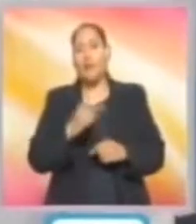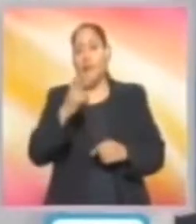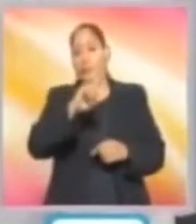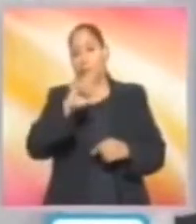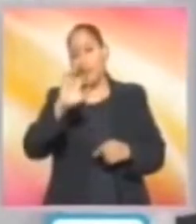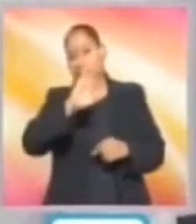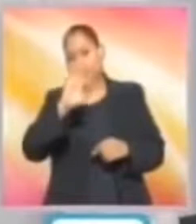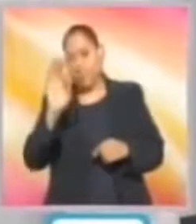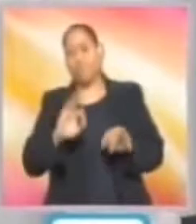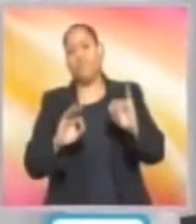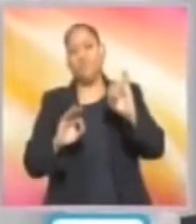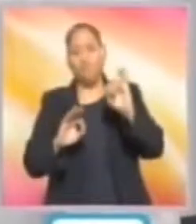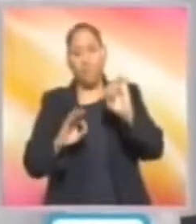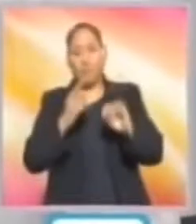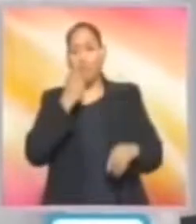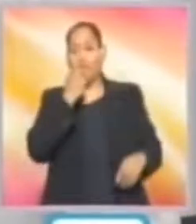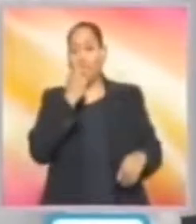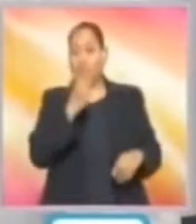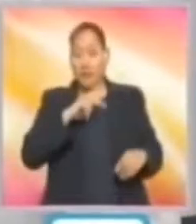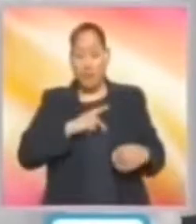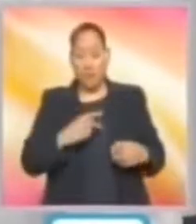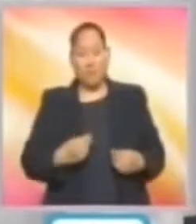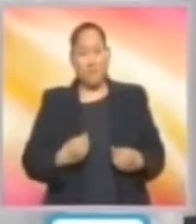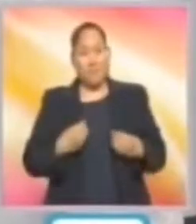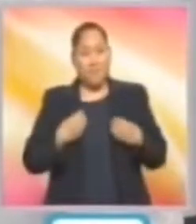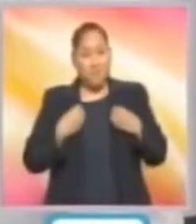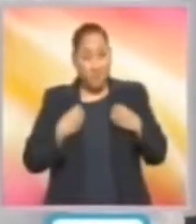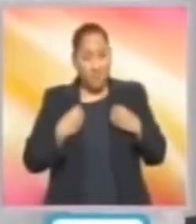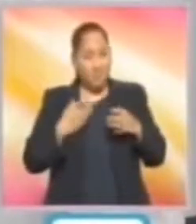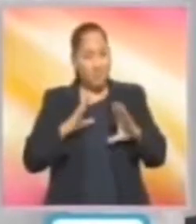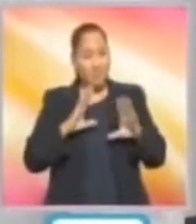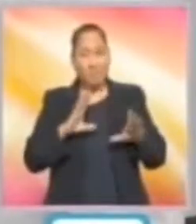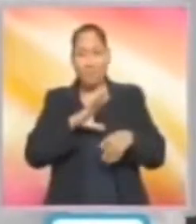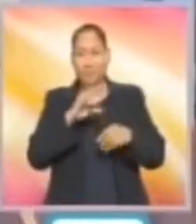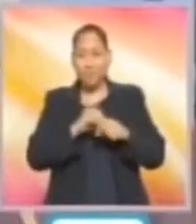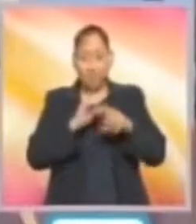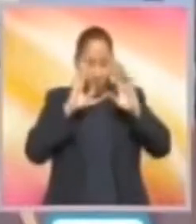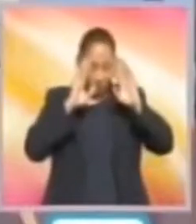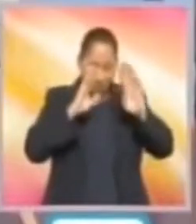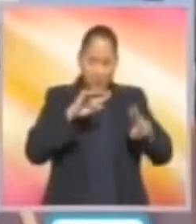100%, prácticamente. Lo abarca todo. Lo que decías tú, tu vida está inmersa ya en todo este entorno,